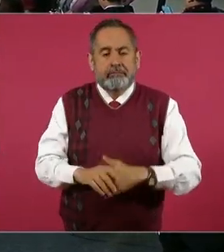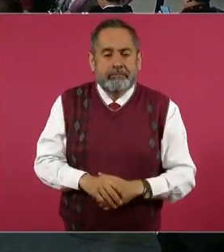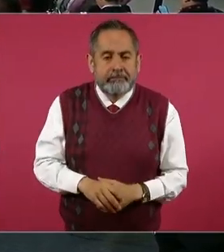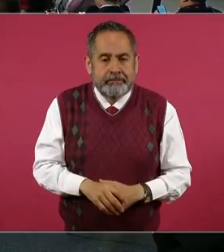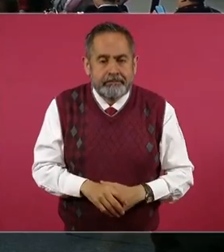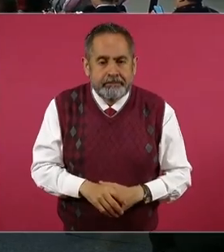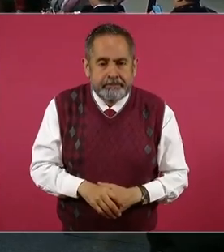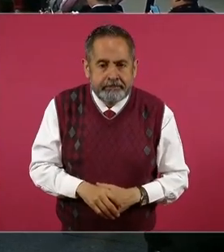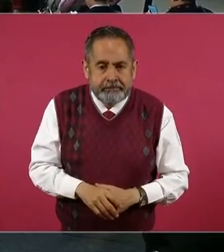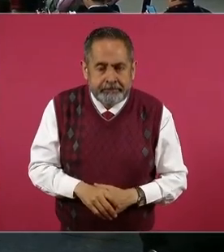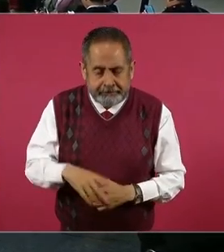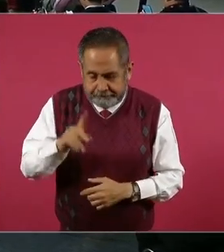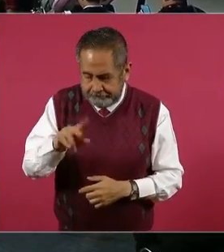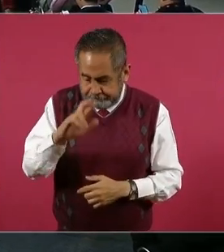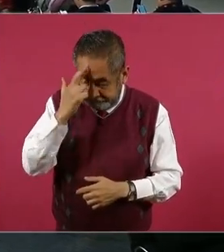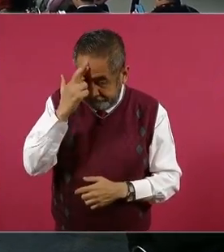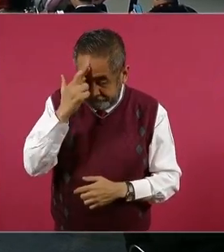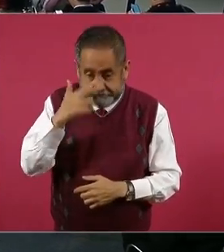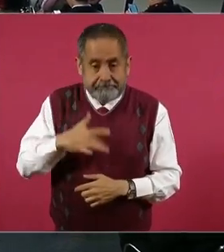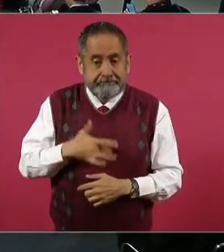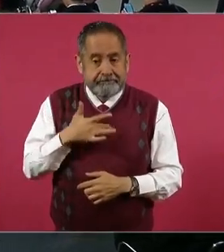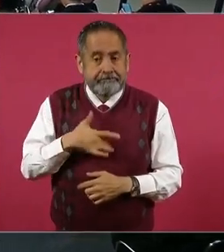Y ahora me acordé